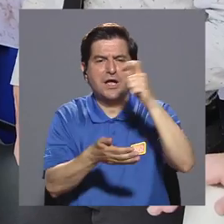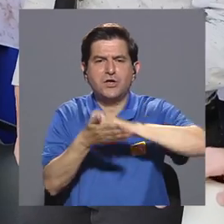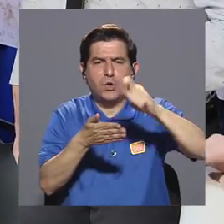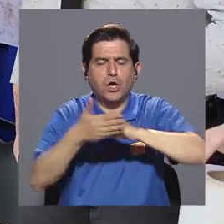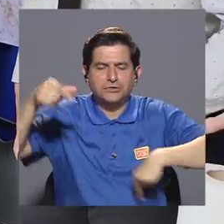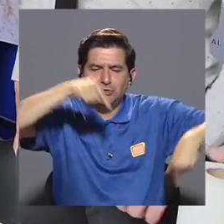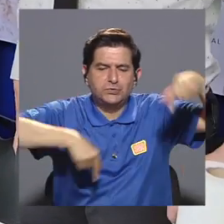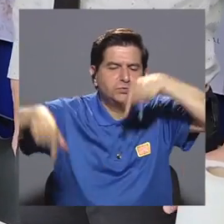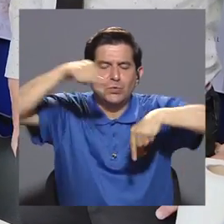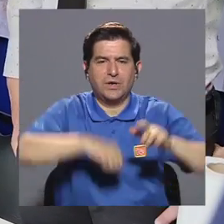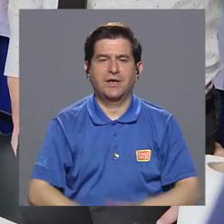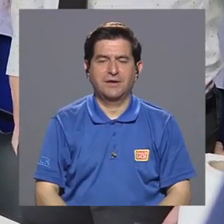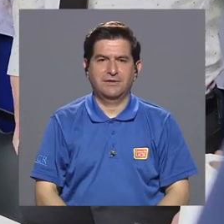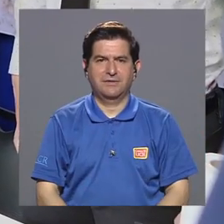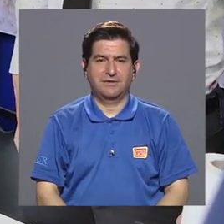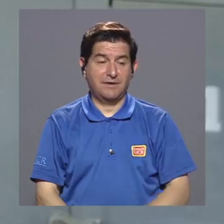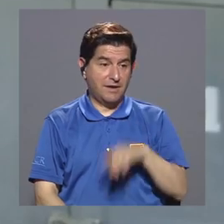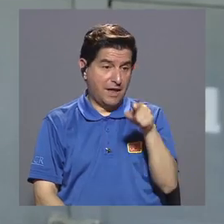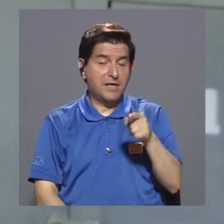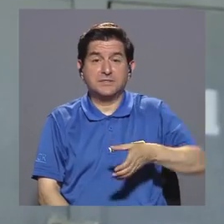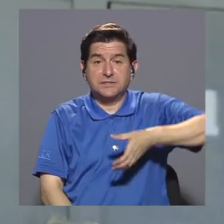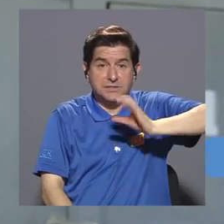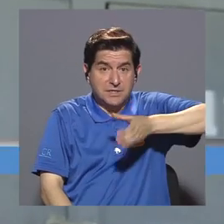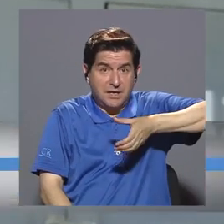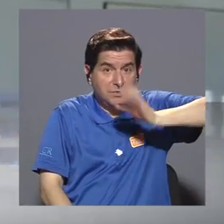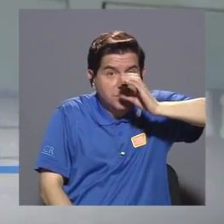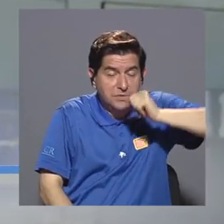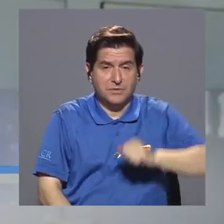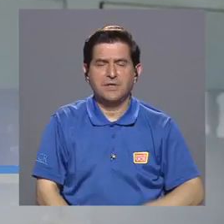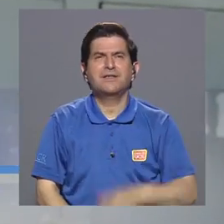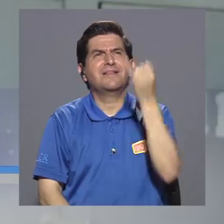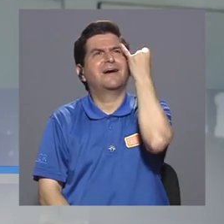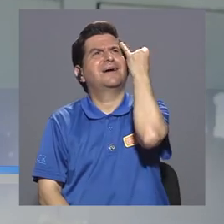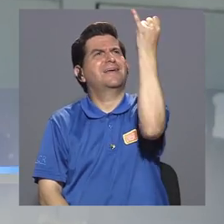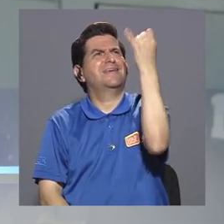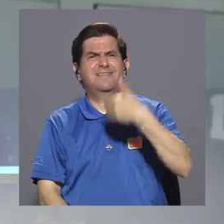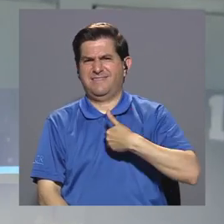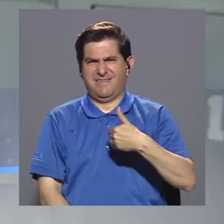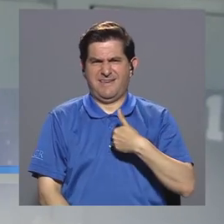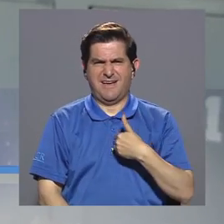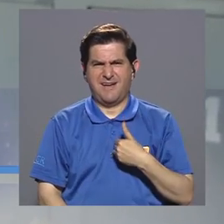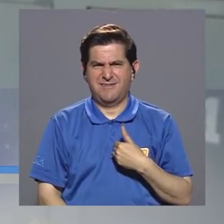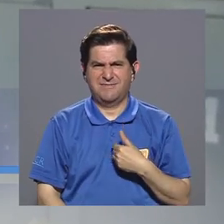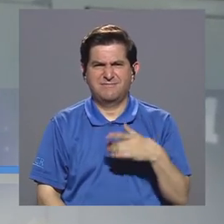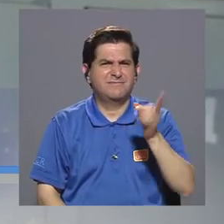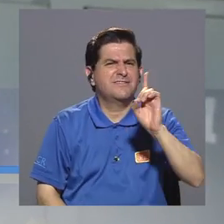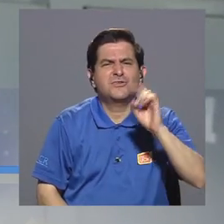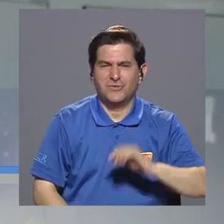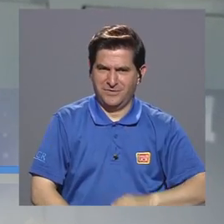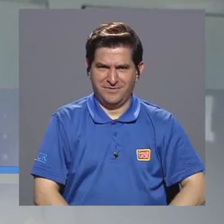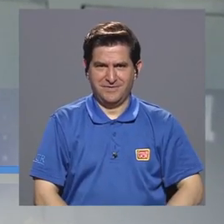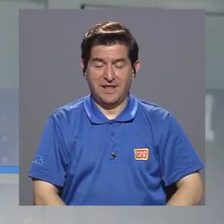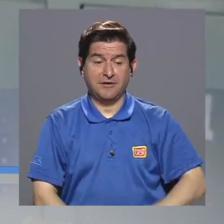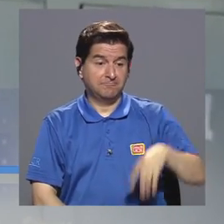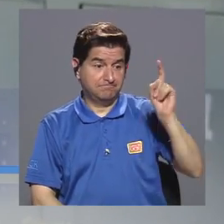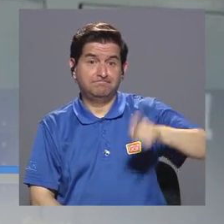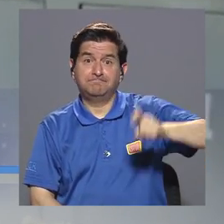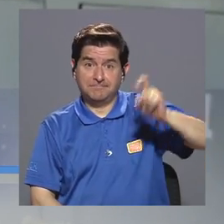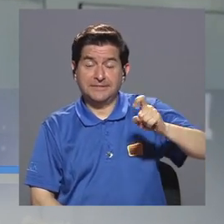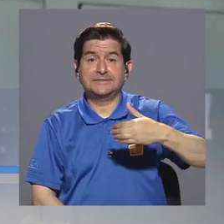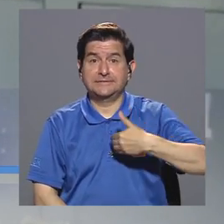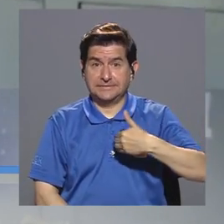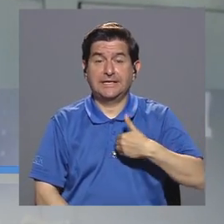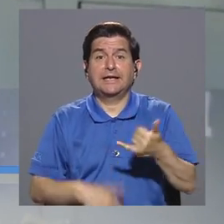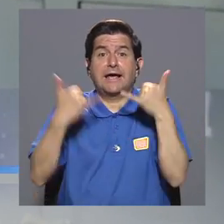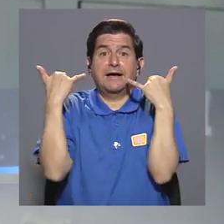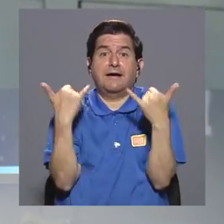la Escuela de Química. Spice Tonic es una bebida que la idea de la bebida surgió a partir de la necesidad